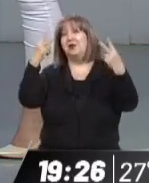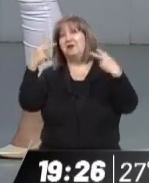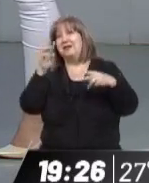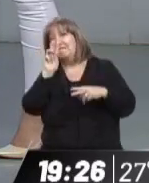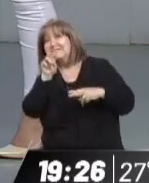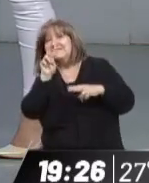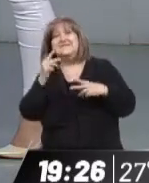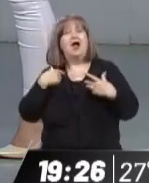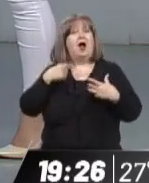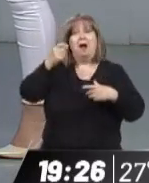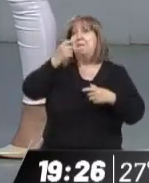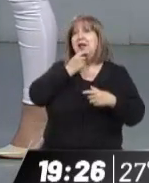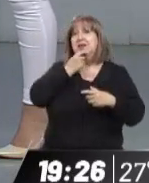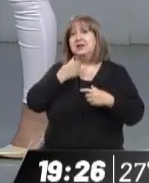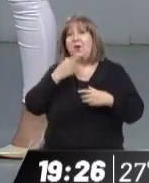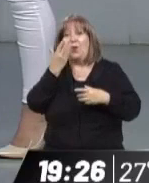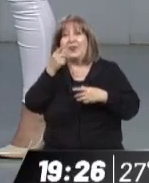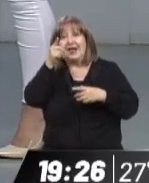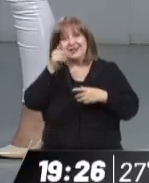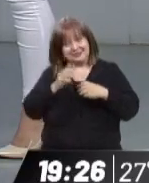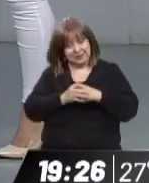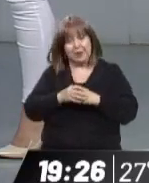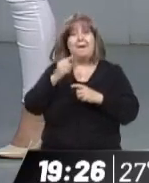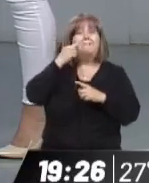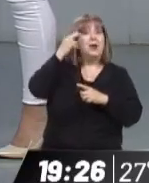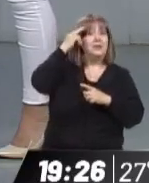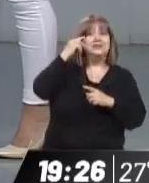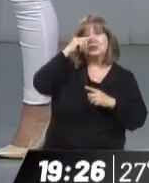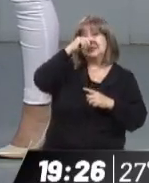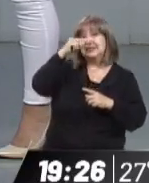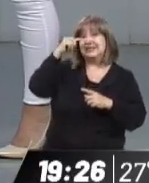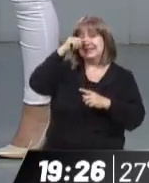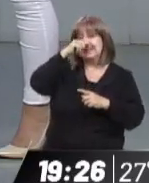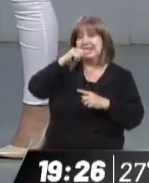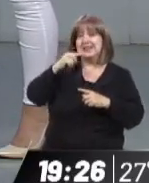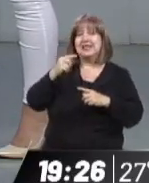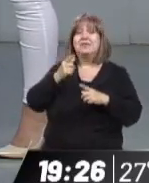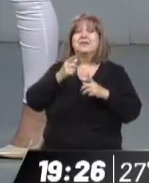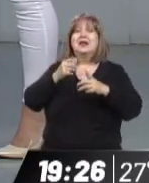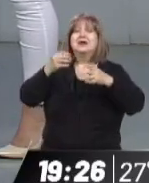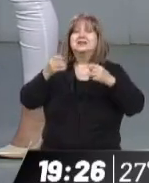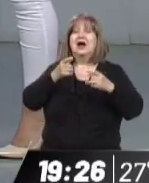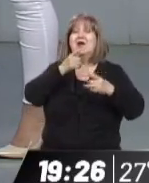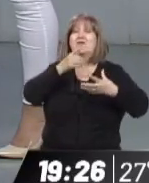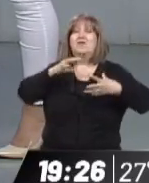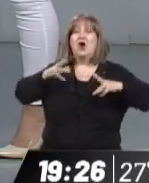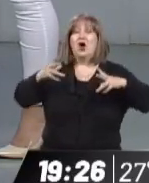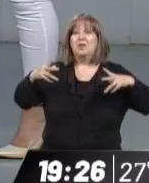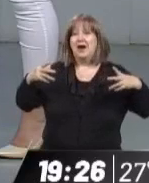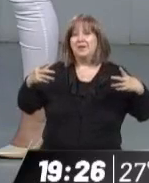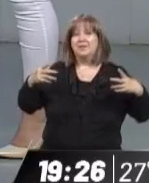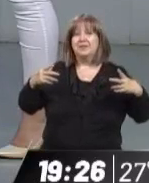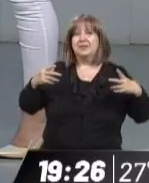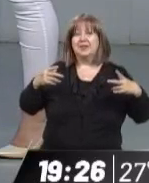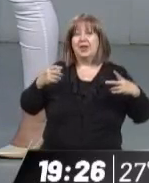llegan a la provincia desde el sector este. En 1977 le dieron forma más concreta y más natural, es decir, ya pasamos